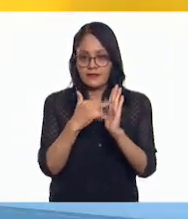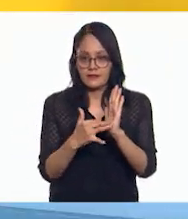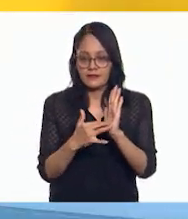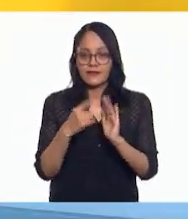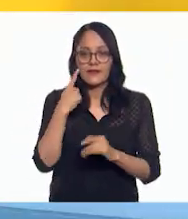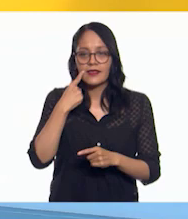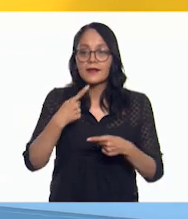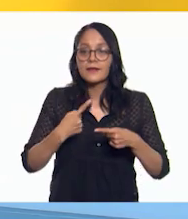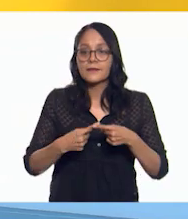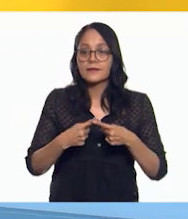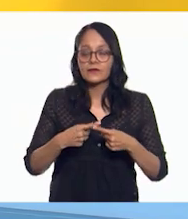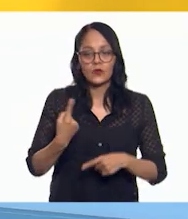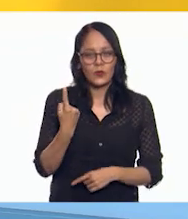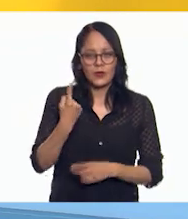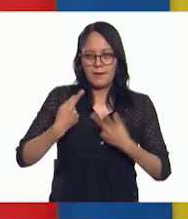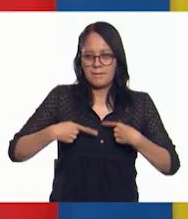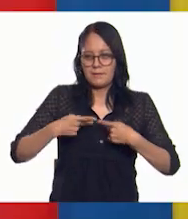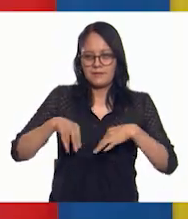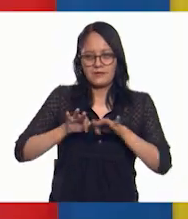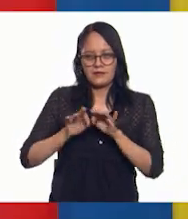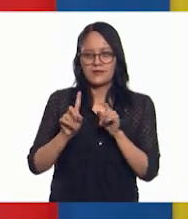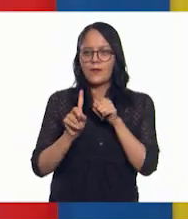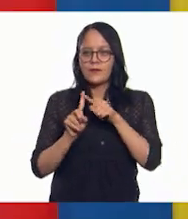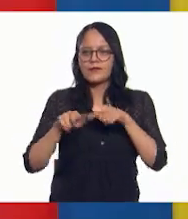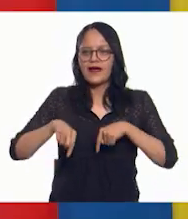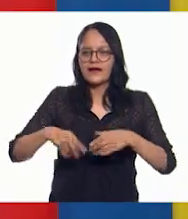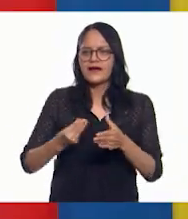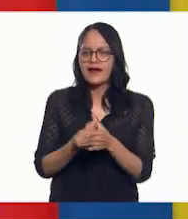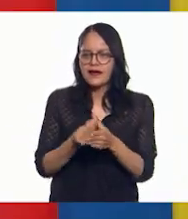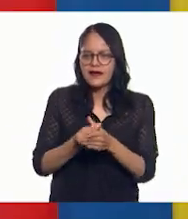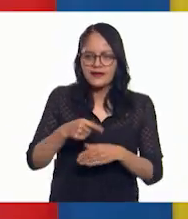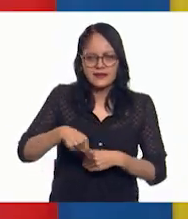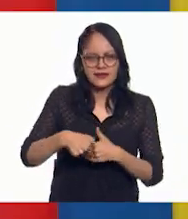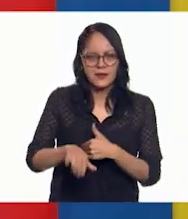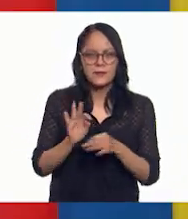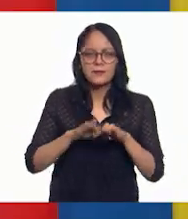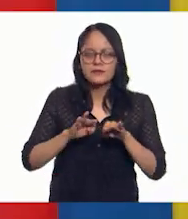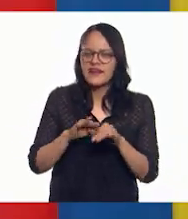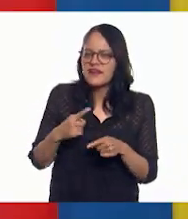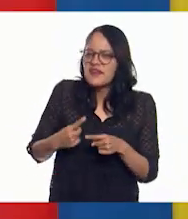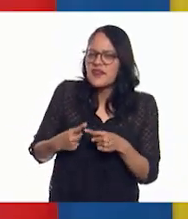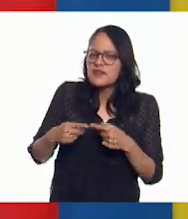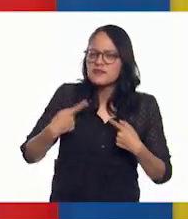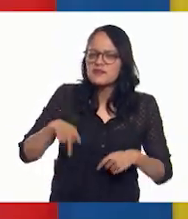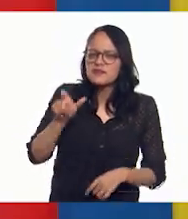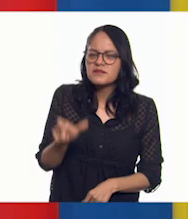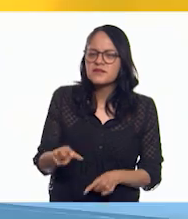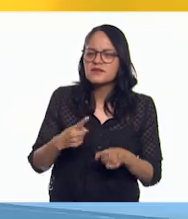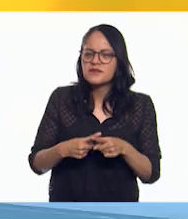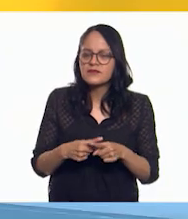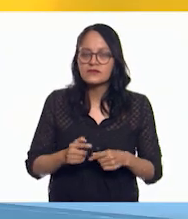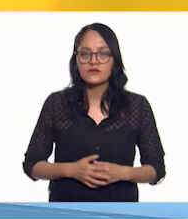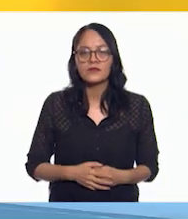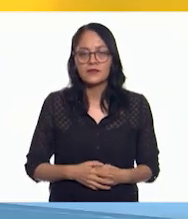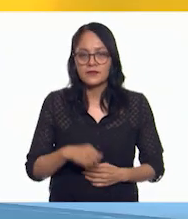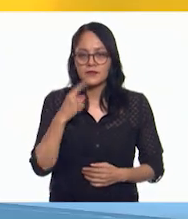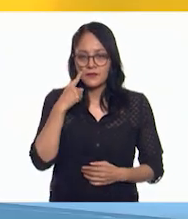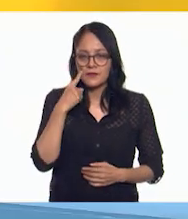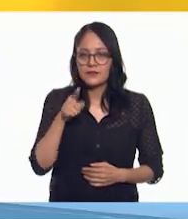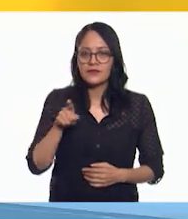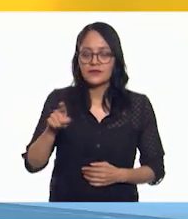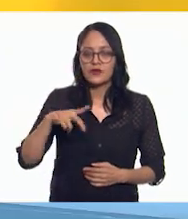protagonistas de nuestras clases. ¿Uno de los protagonistas de nuestras clases? ¿De quién se trata, Gaby? De